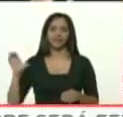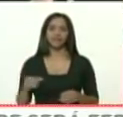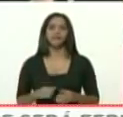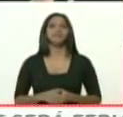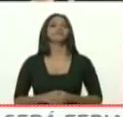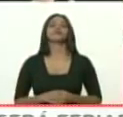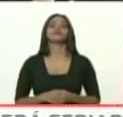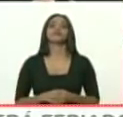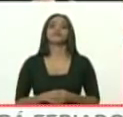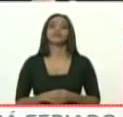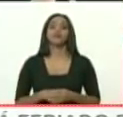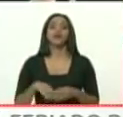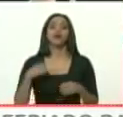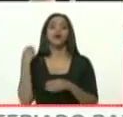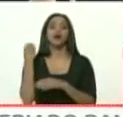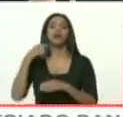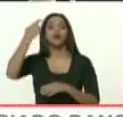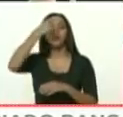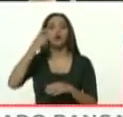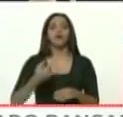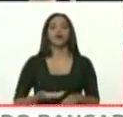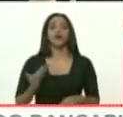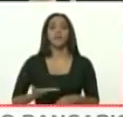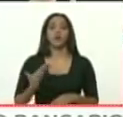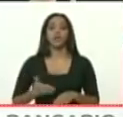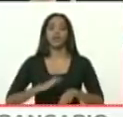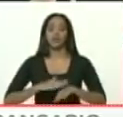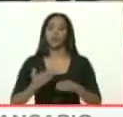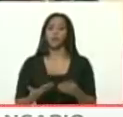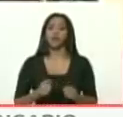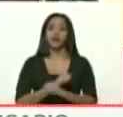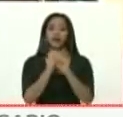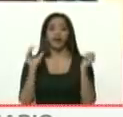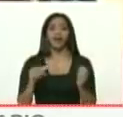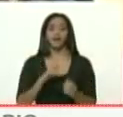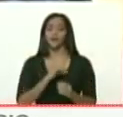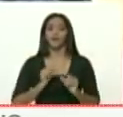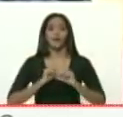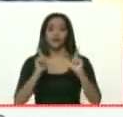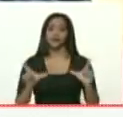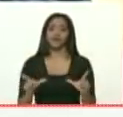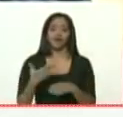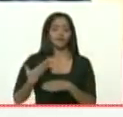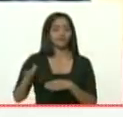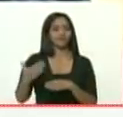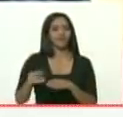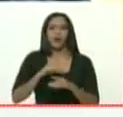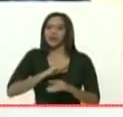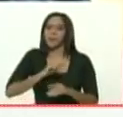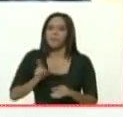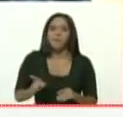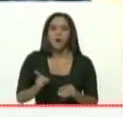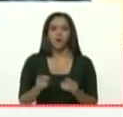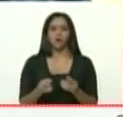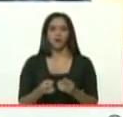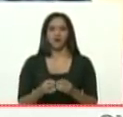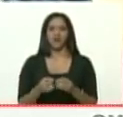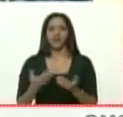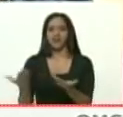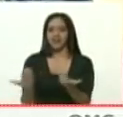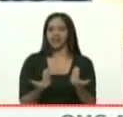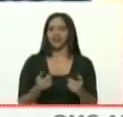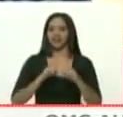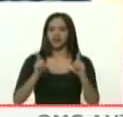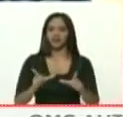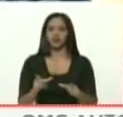Venezuela ocurre un hecho bien importante, porque por supuesto no nos certifican, pero tampoco nos descertifican. Claro. Si no